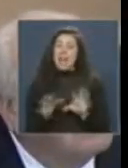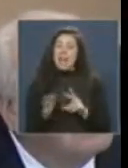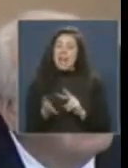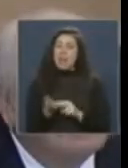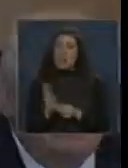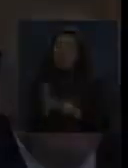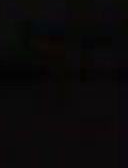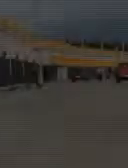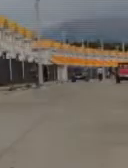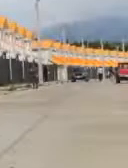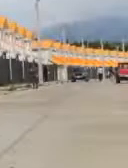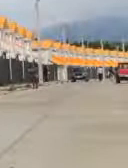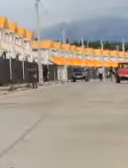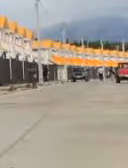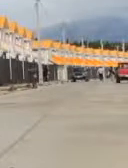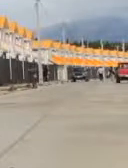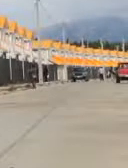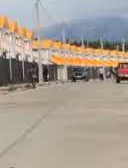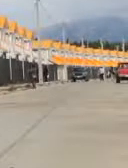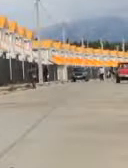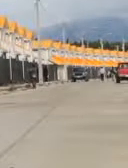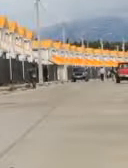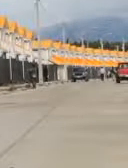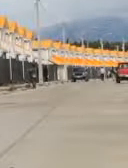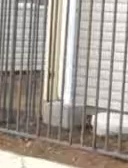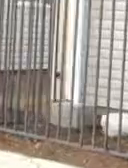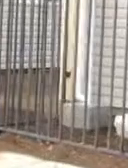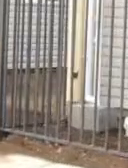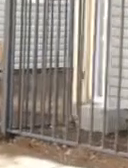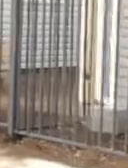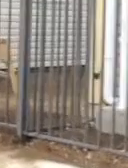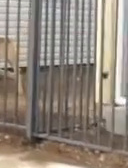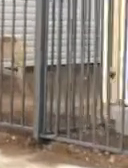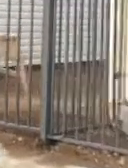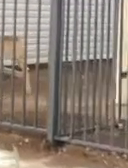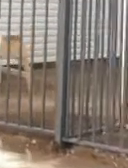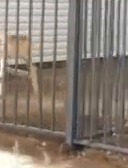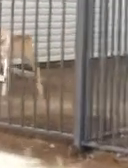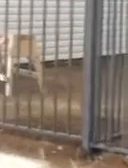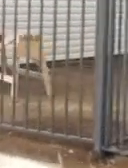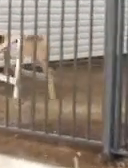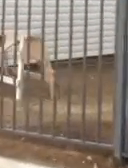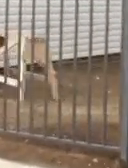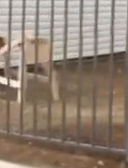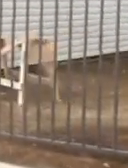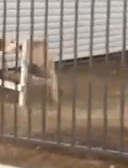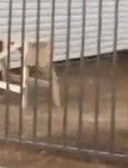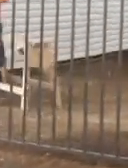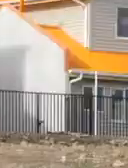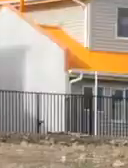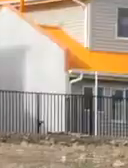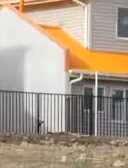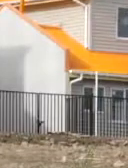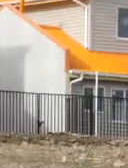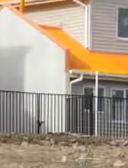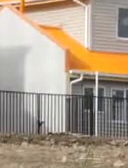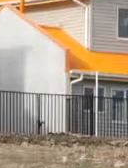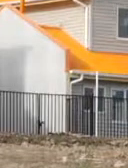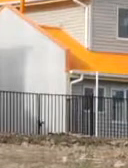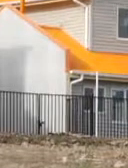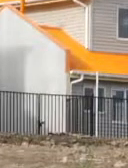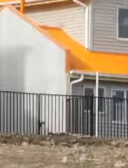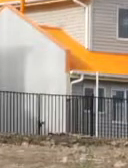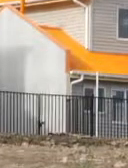vivienda en la región de Aysén, ya que existen muchos comités que no han podido acceder al beneficio estatal debido a la falta de